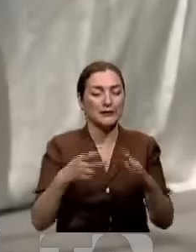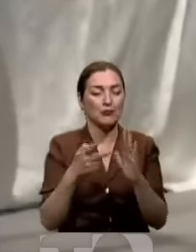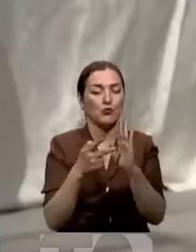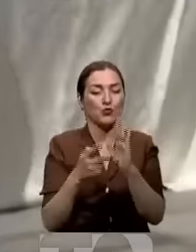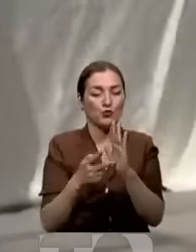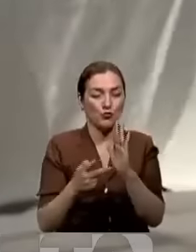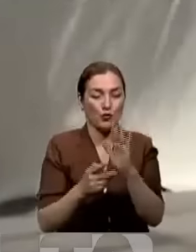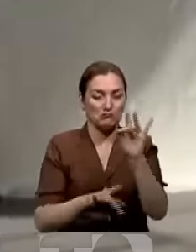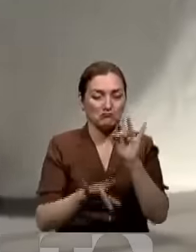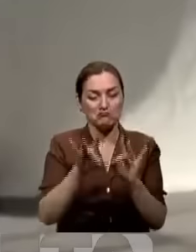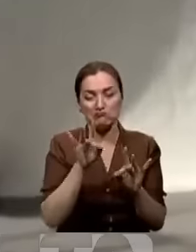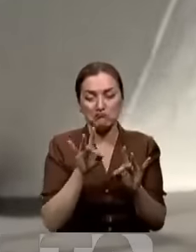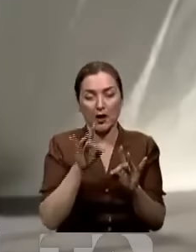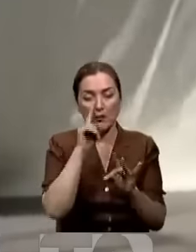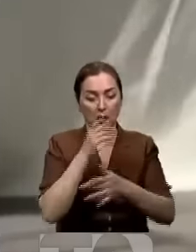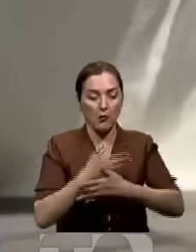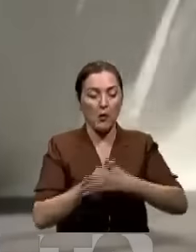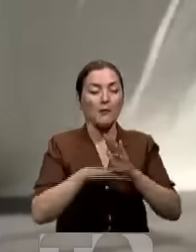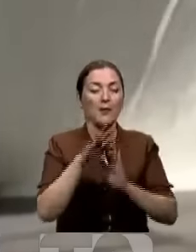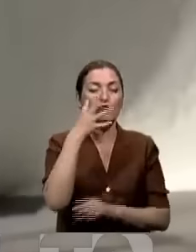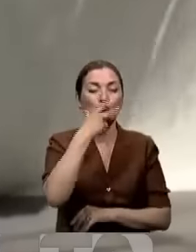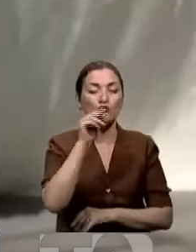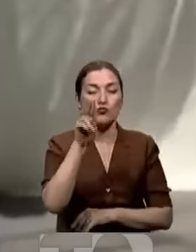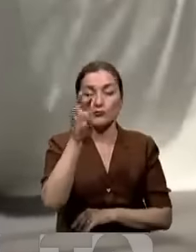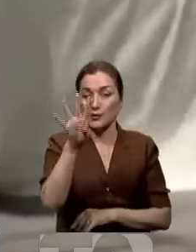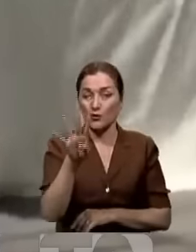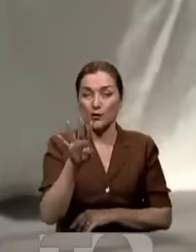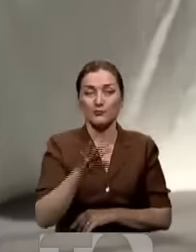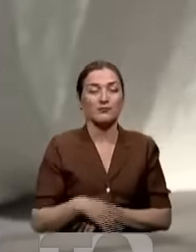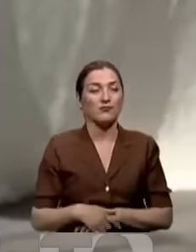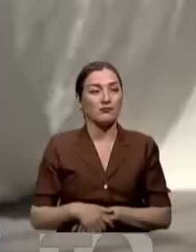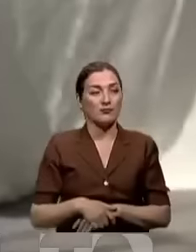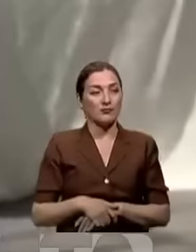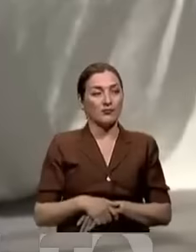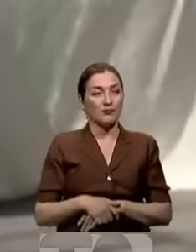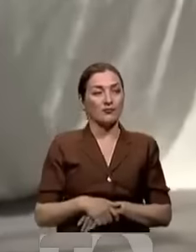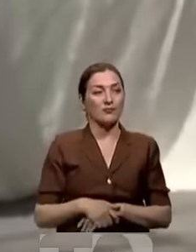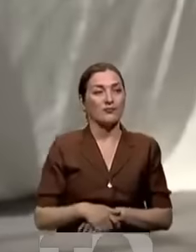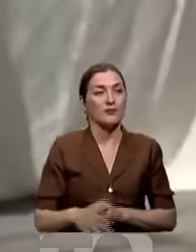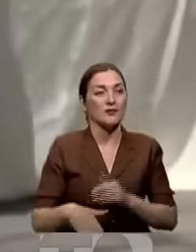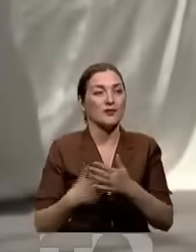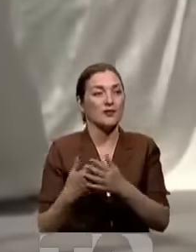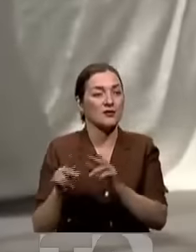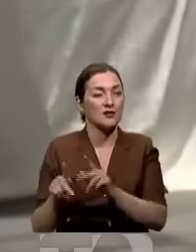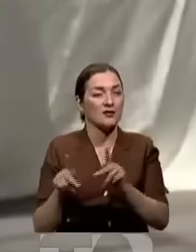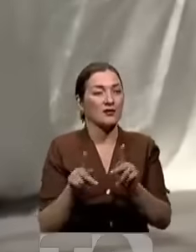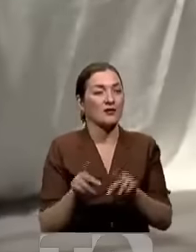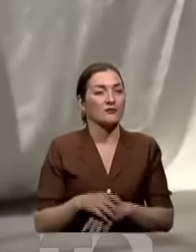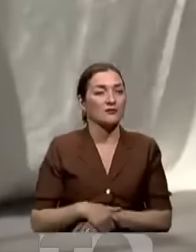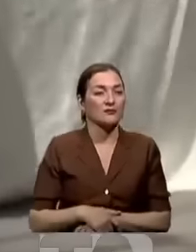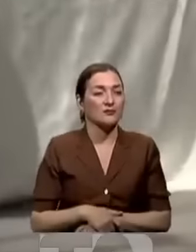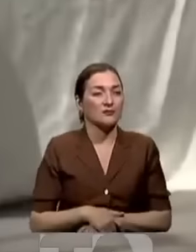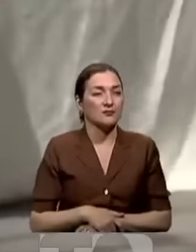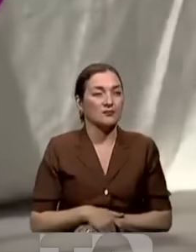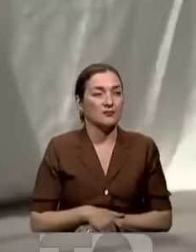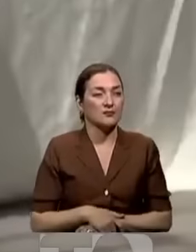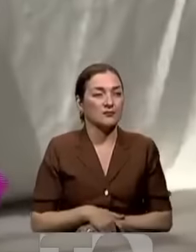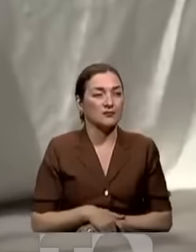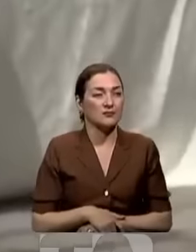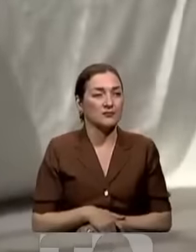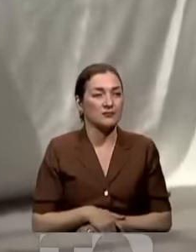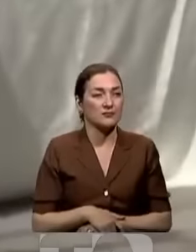quien elija a la guagua más linda 2024. ¿Estamos listos entonces para empezar? Claro que sí, vamos a conocer quiénes